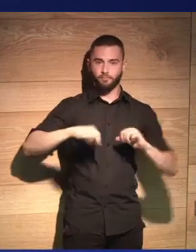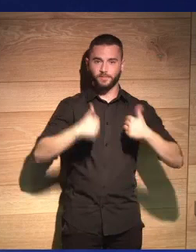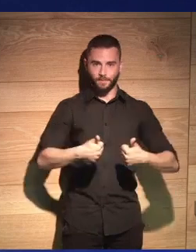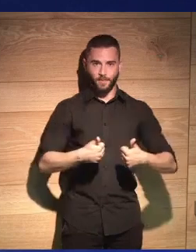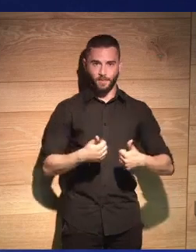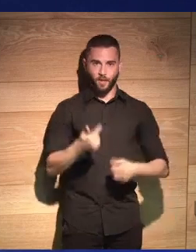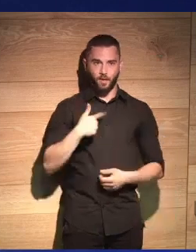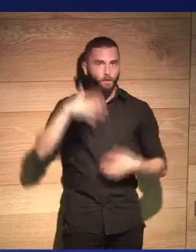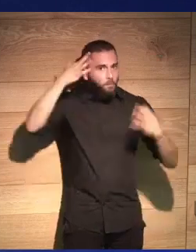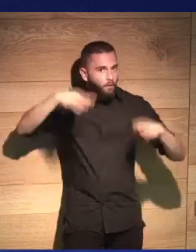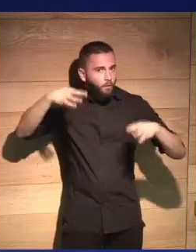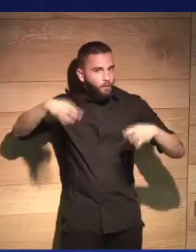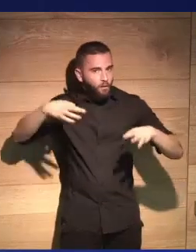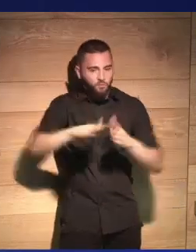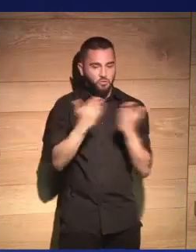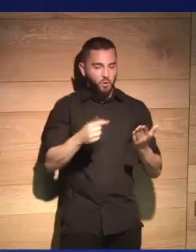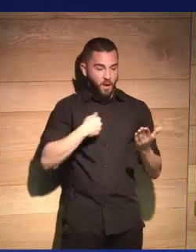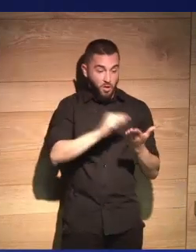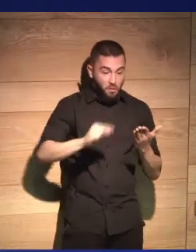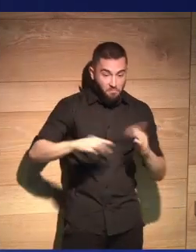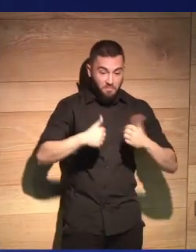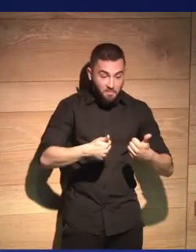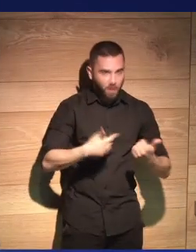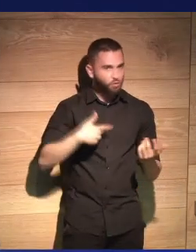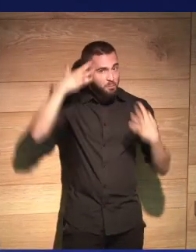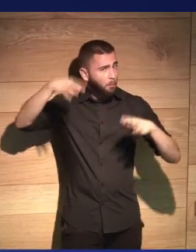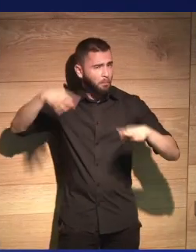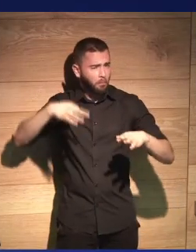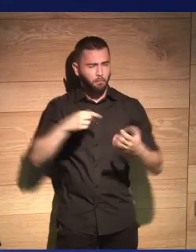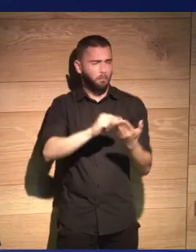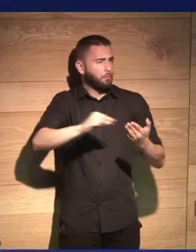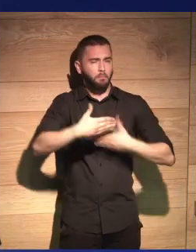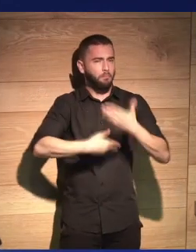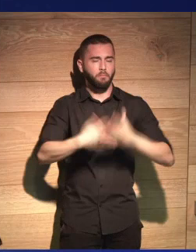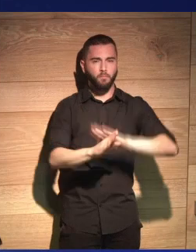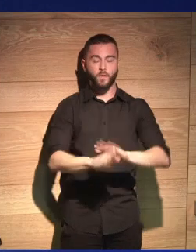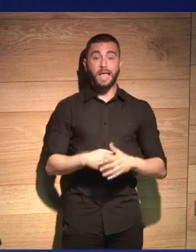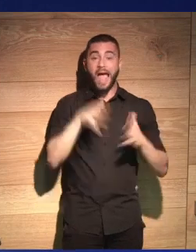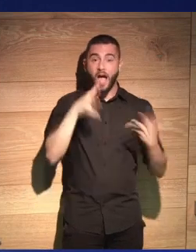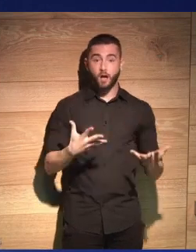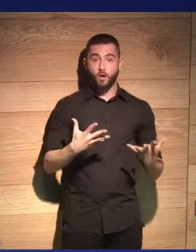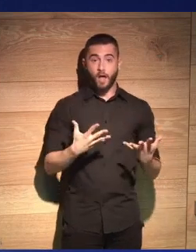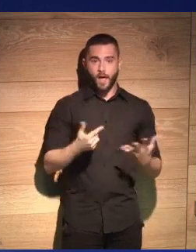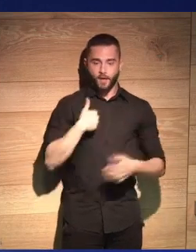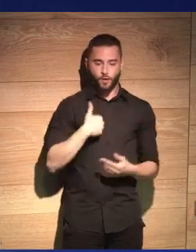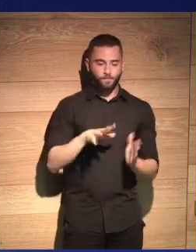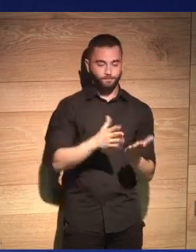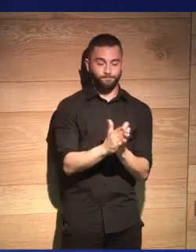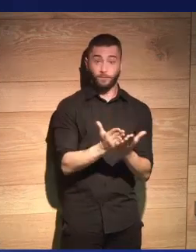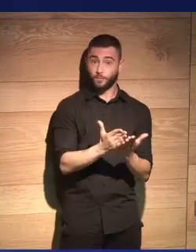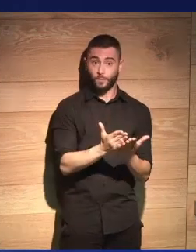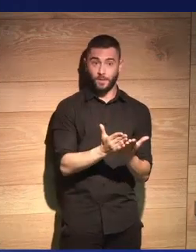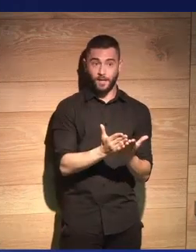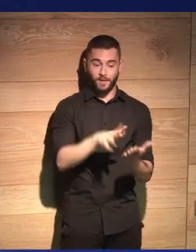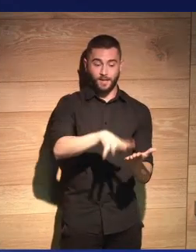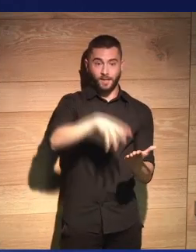que estaba empezando a escribir una novela, como muchas veces suele pasar. ahora la entiendo